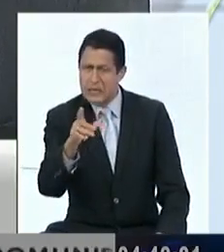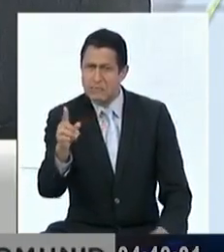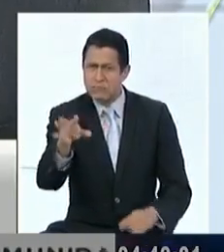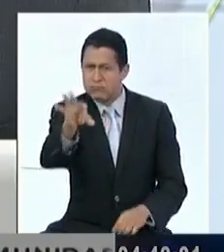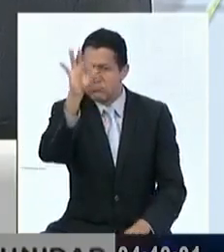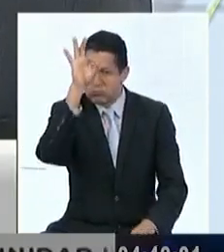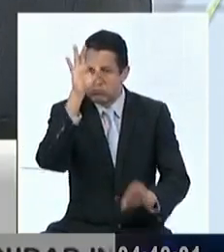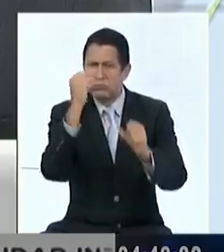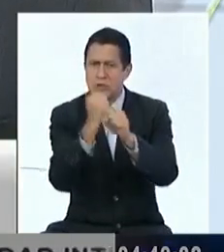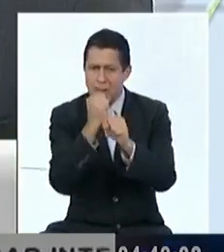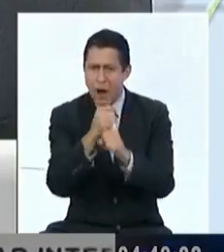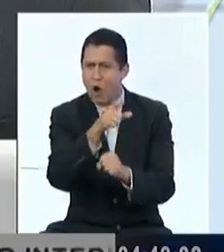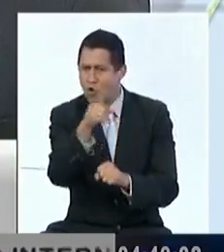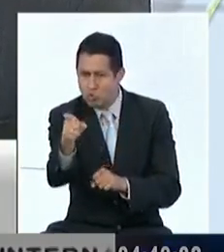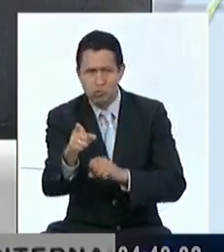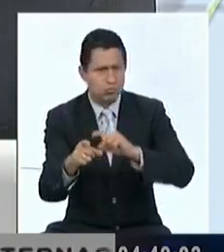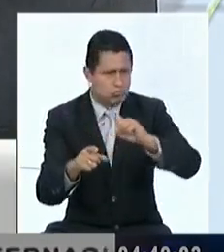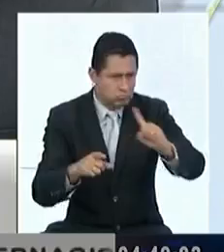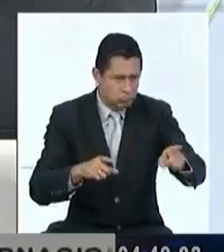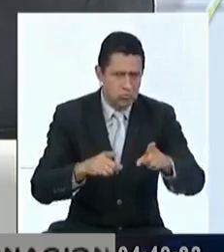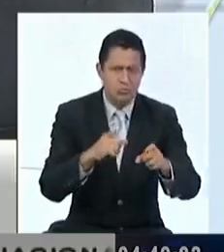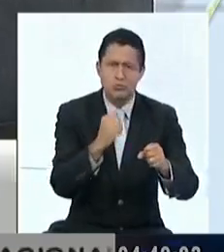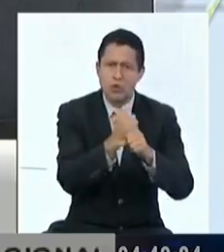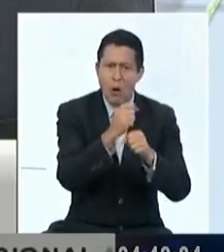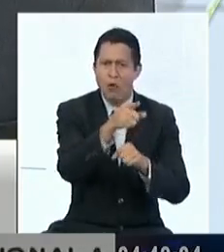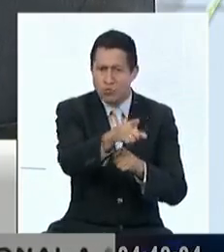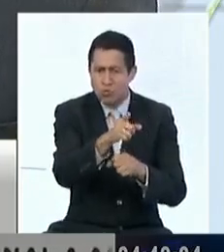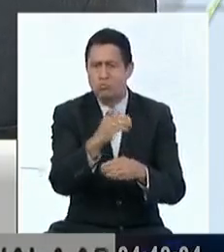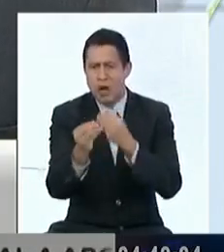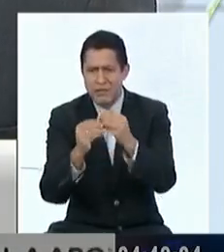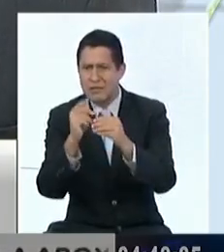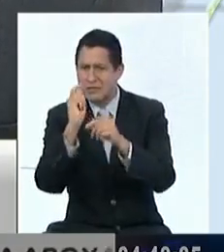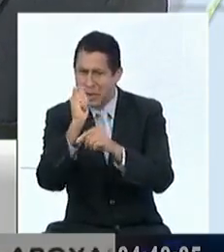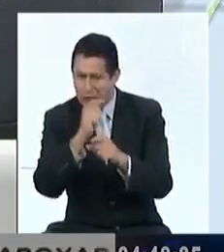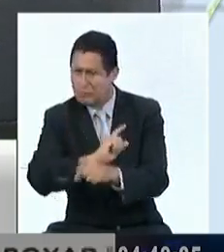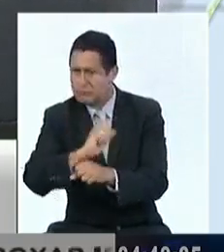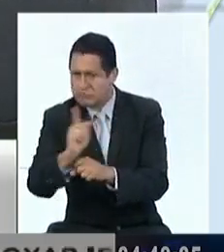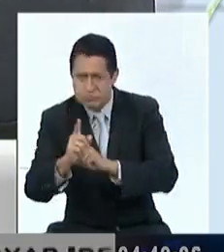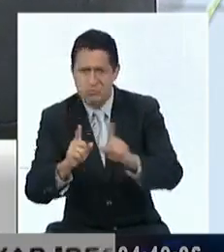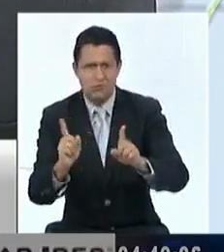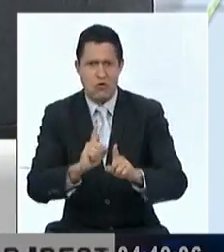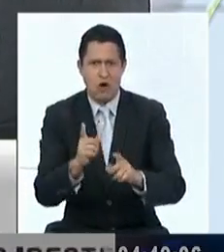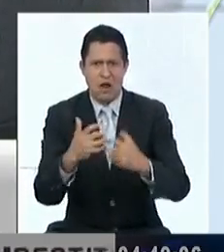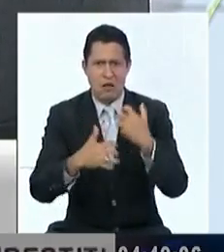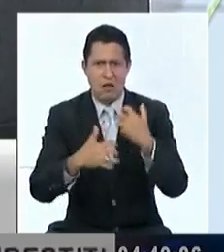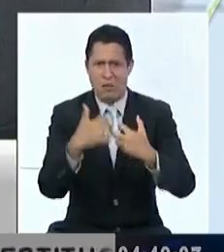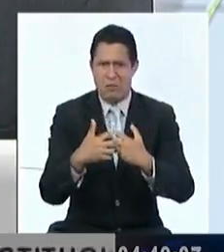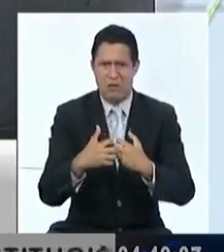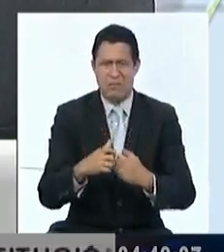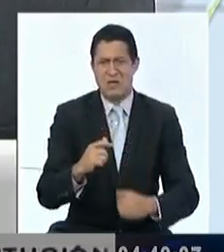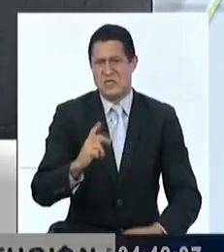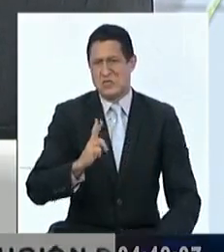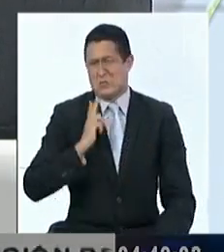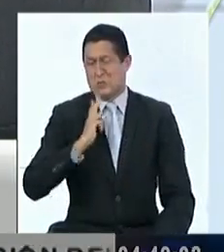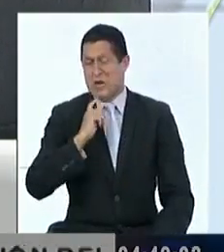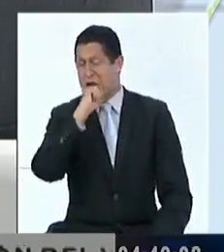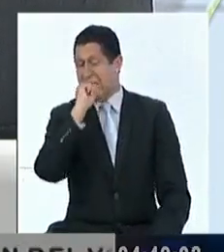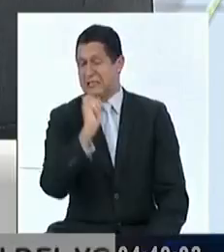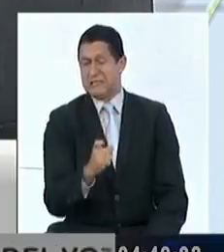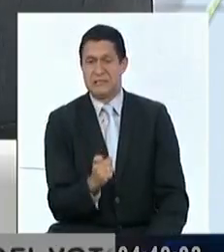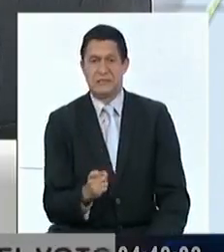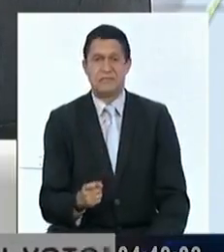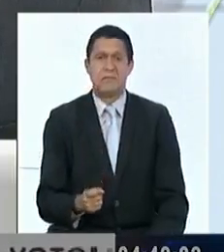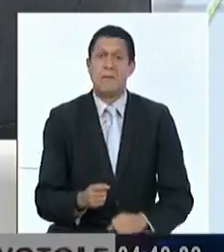tareas a la hora de designar roles laborales para precisamente no se convierta en un gerente tóxico que es sumamente importante